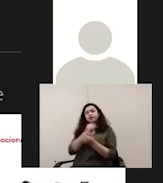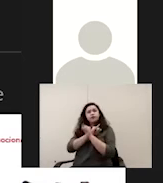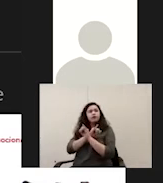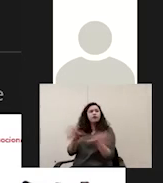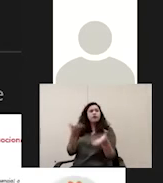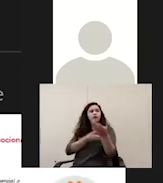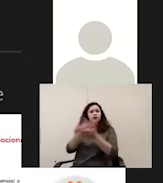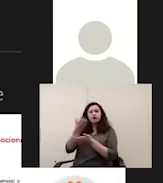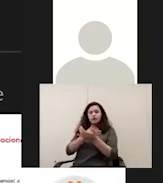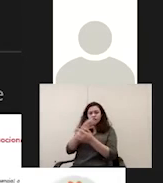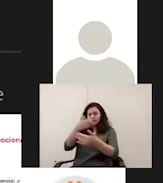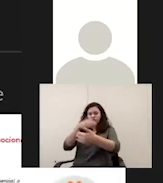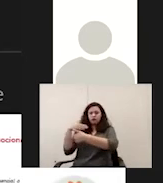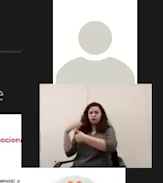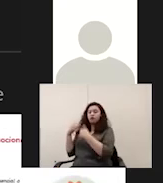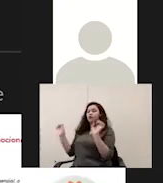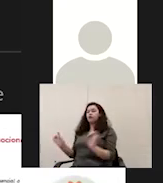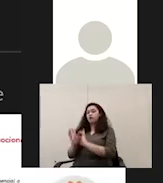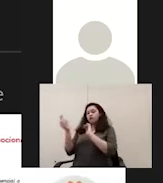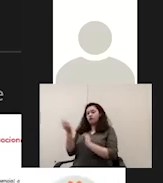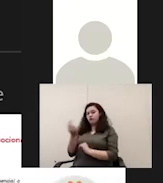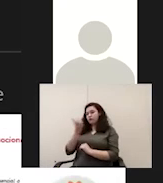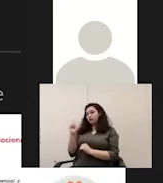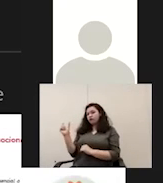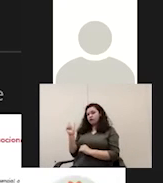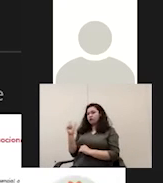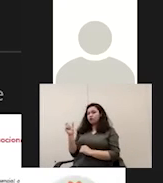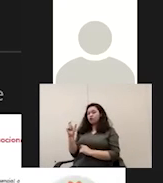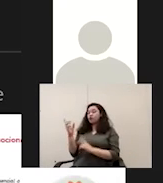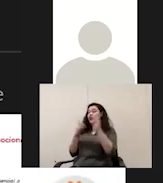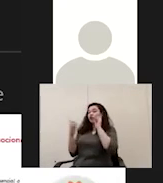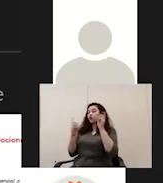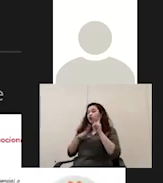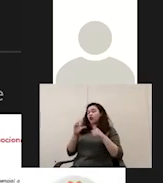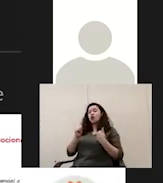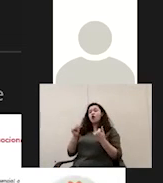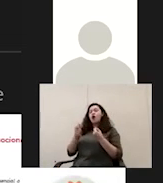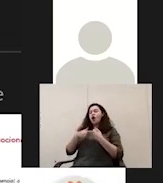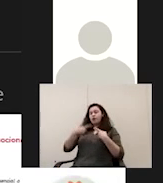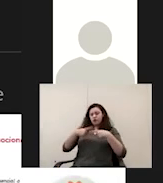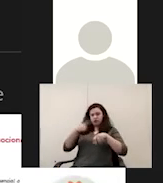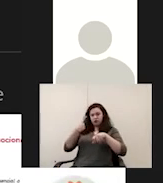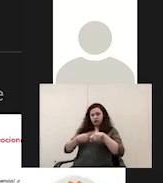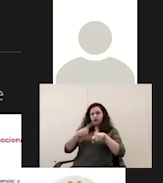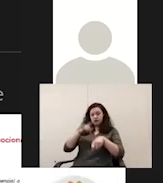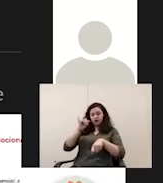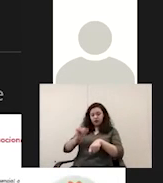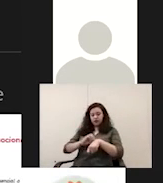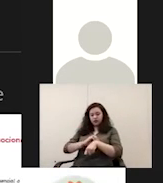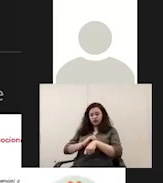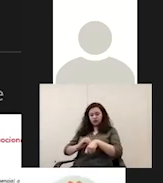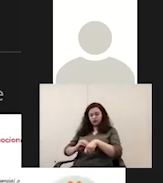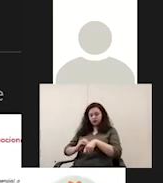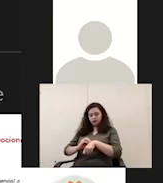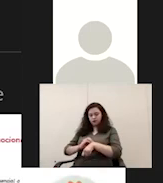se recabe en caso de que sea necesario cuando haya algún caso sospechoso o algún caso confirmado.